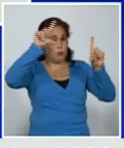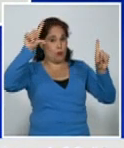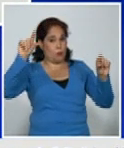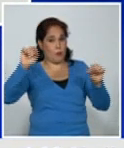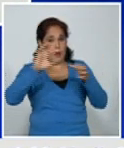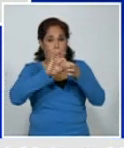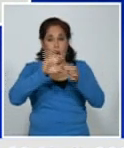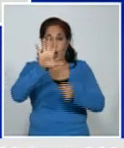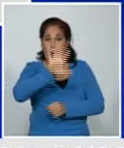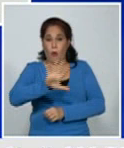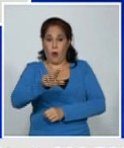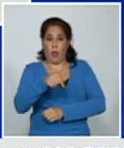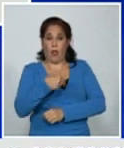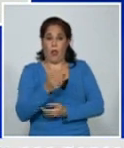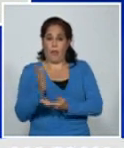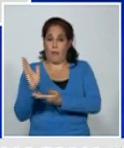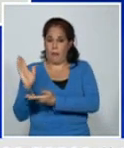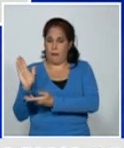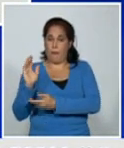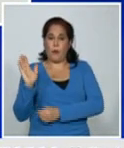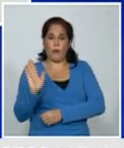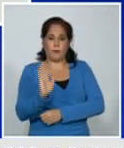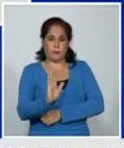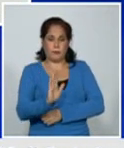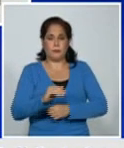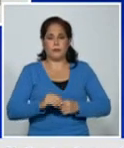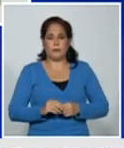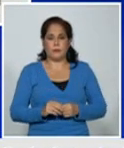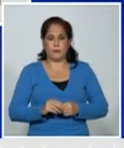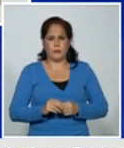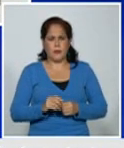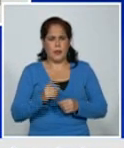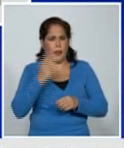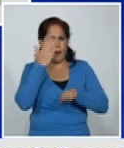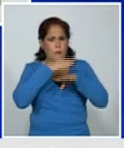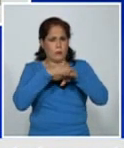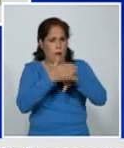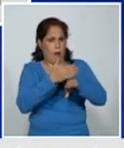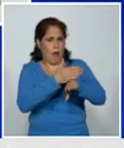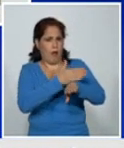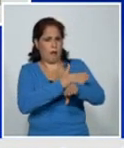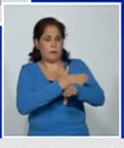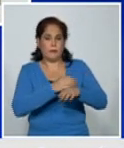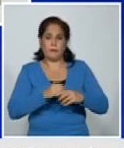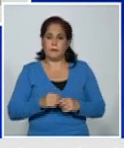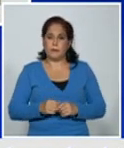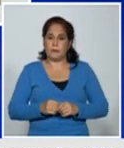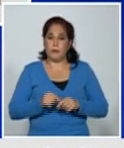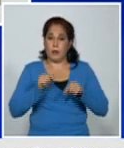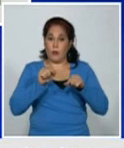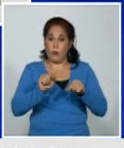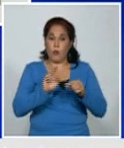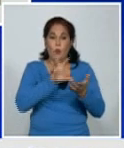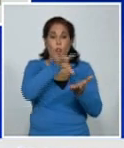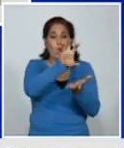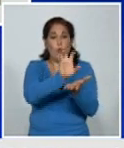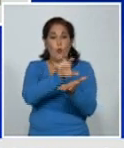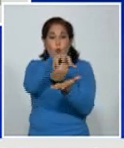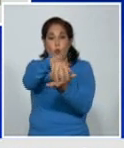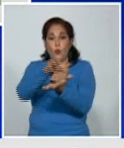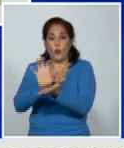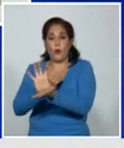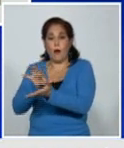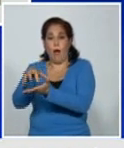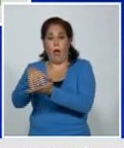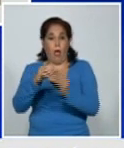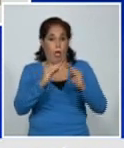González, pues trajimos hoy, no, dale atrás, dale al anterior, trajimos hoy los eventos que están activos